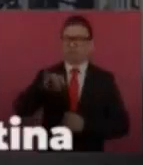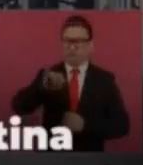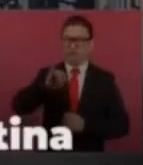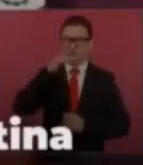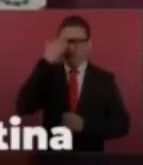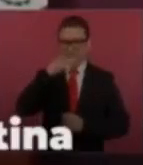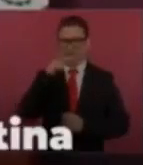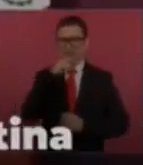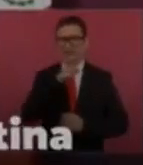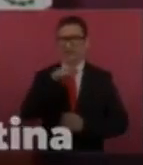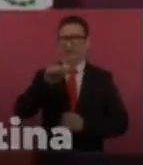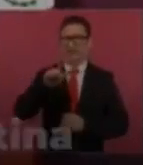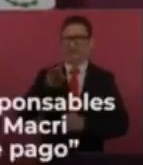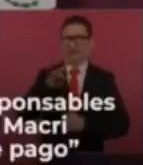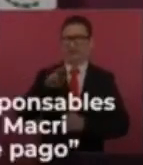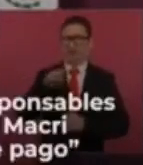Alberto.